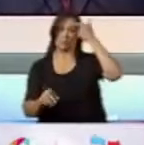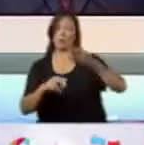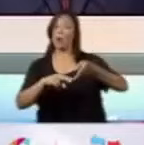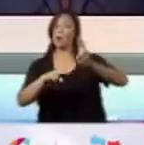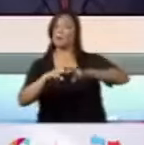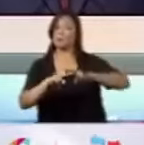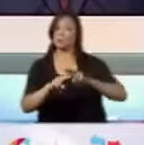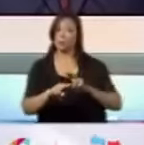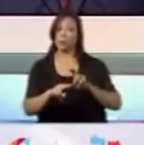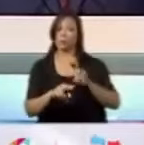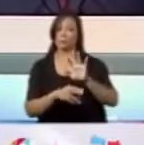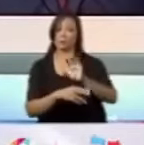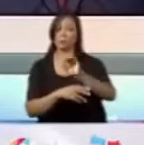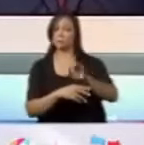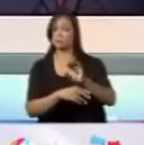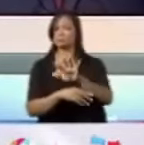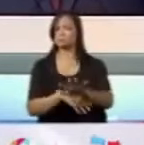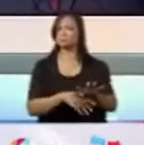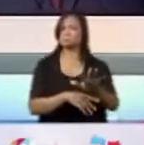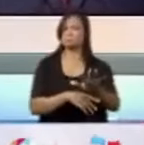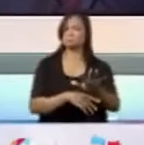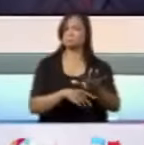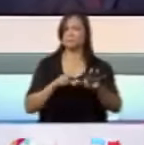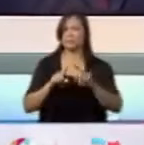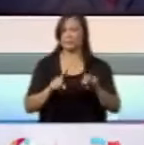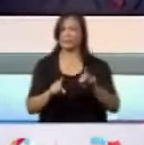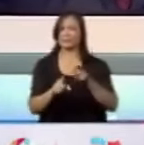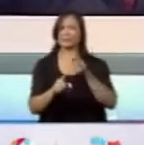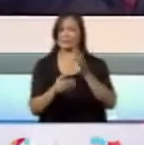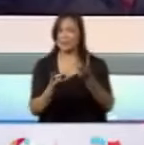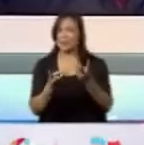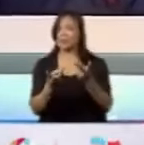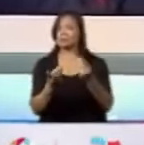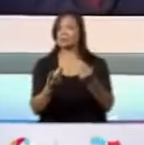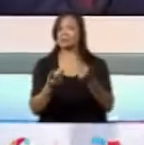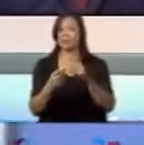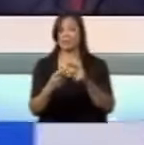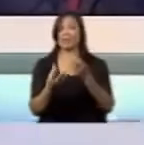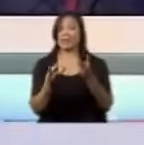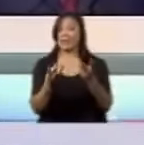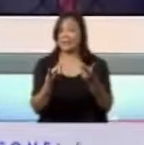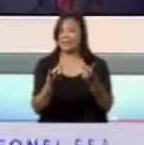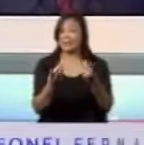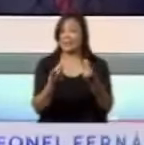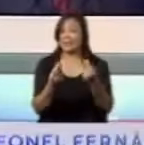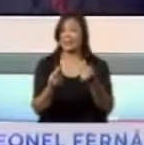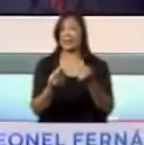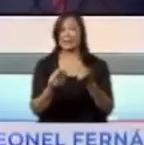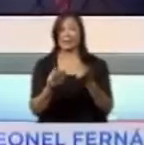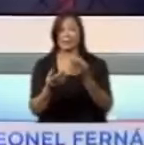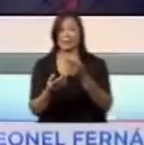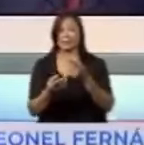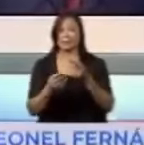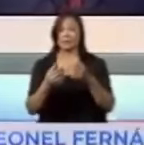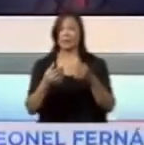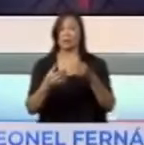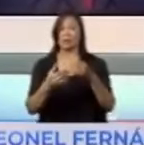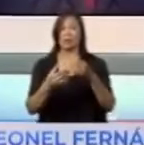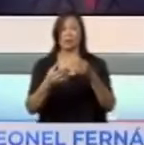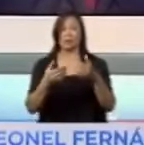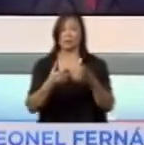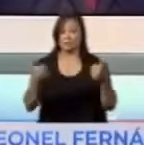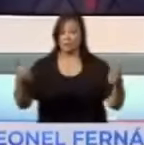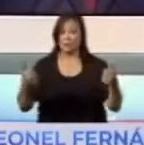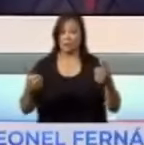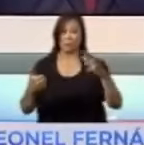en un 5% de averaje. Entonces, esas son las estadísticas. Y en esas estadísticas, si usted divide los tres